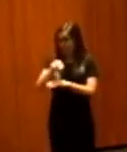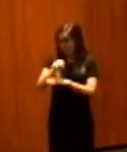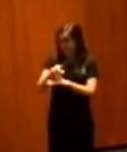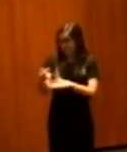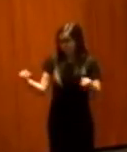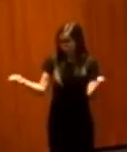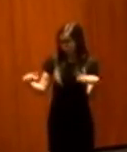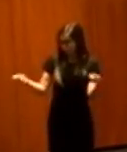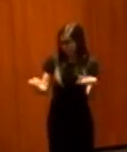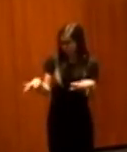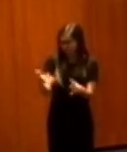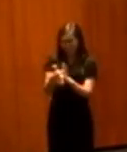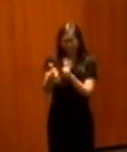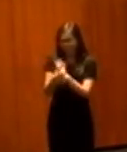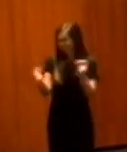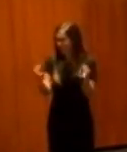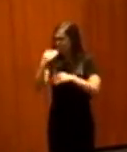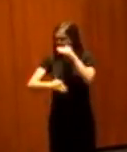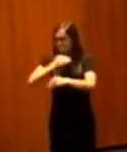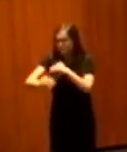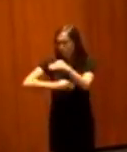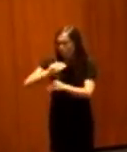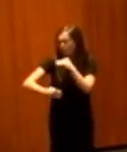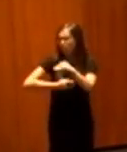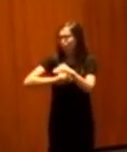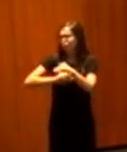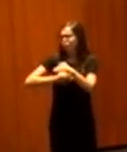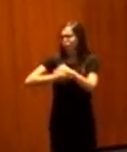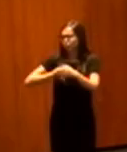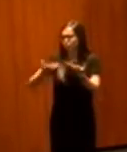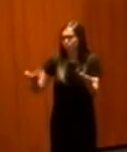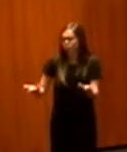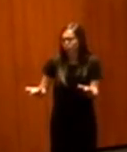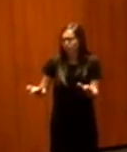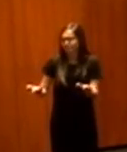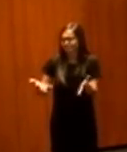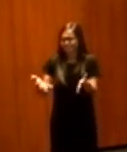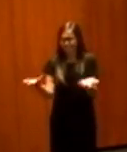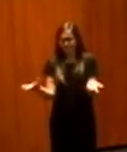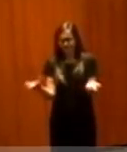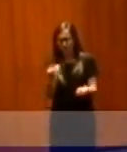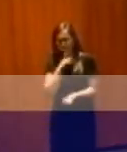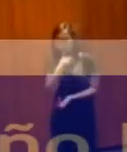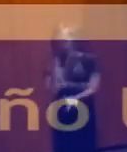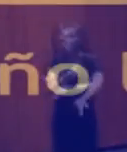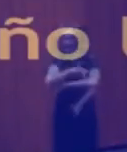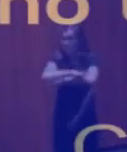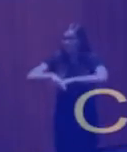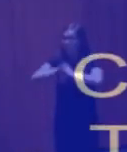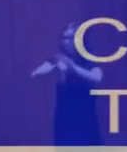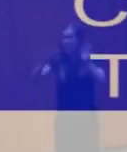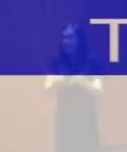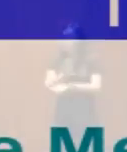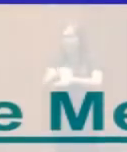subtitulado, lo que explica es un poco el proceso a a cómo llegan a a darse cuenta que algo estaba fallando.